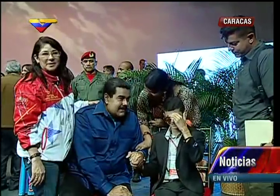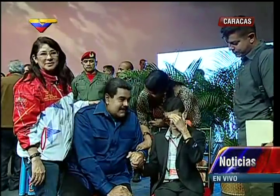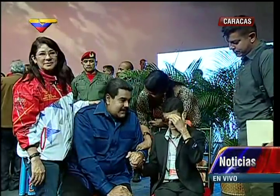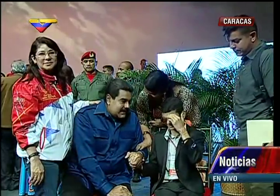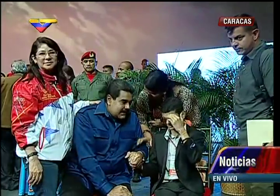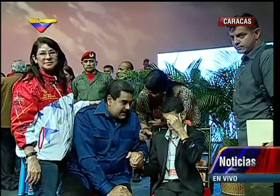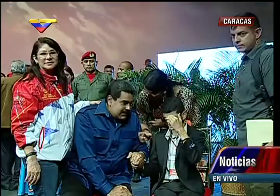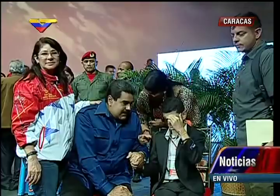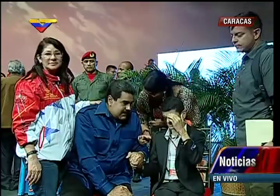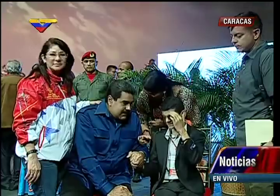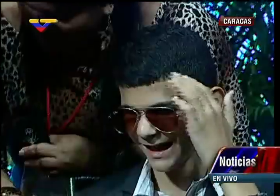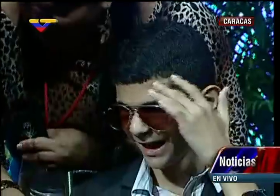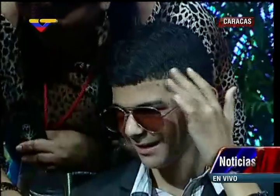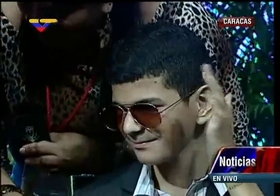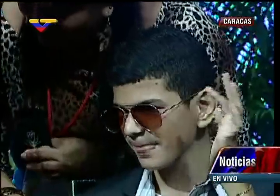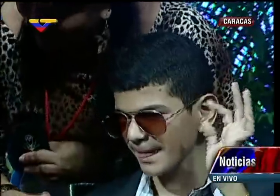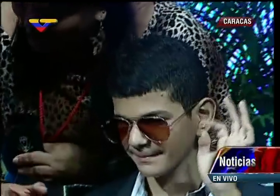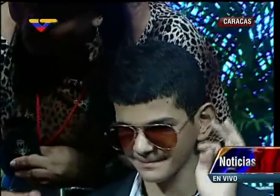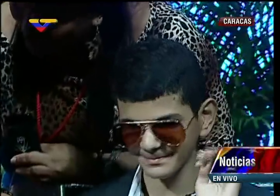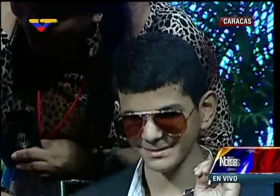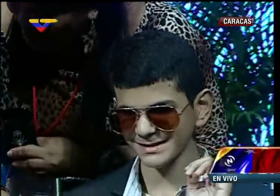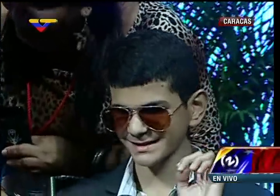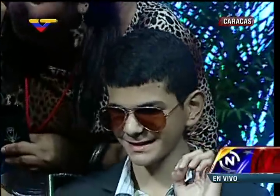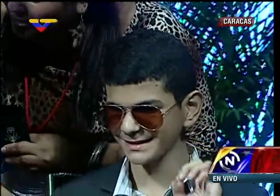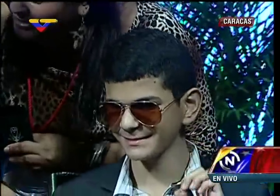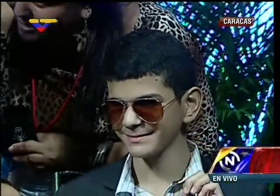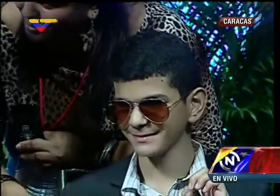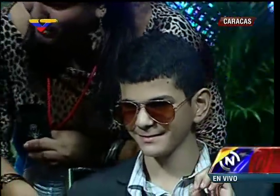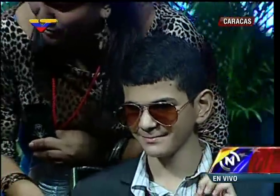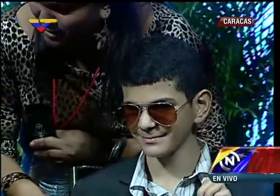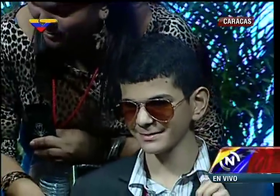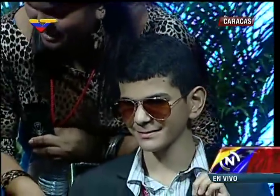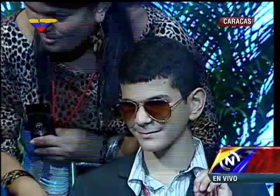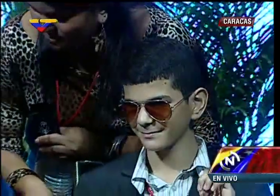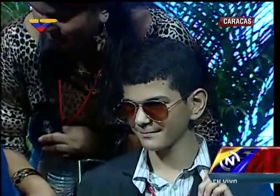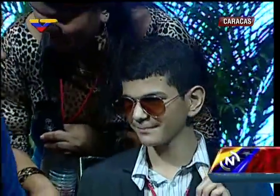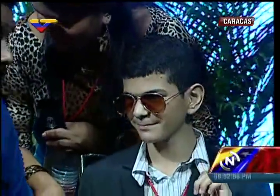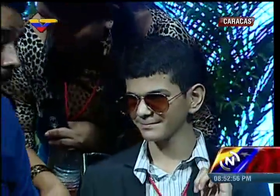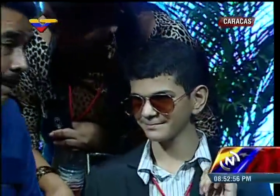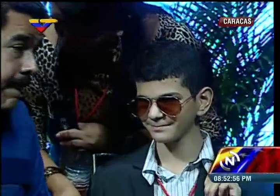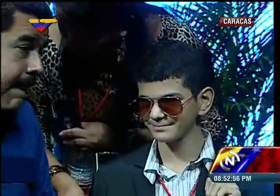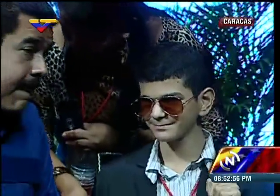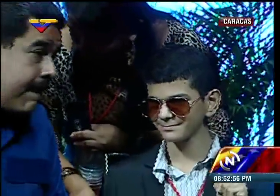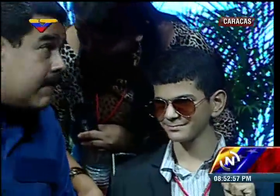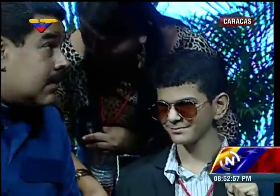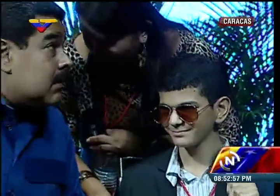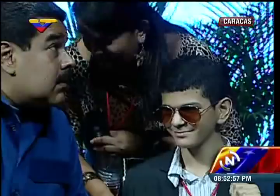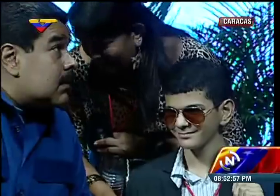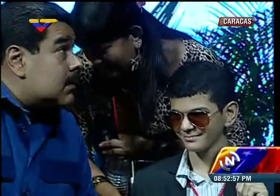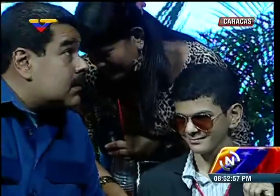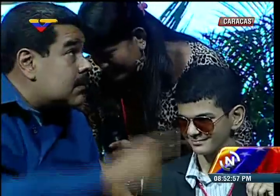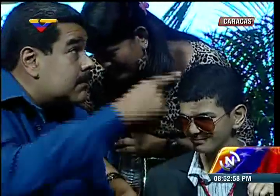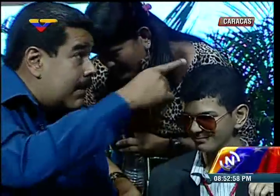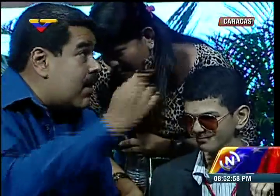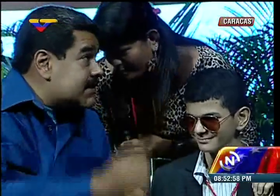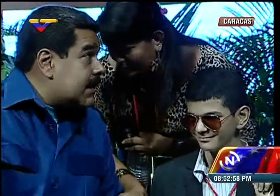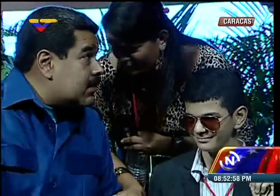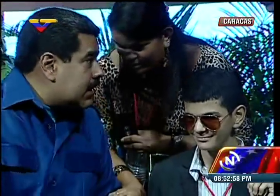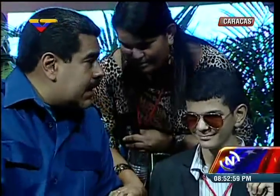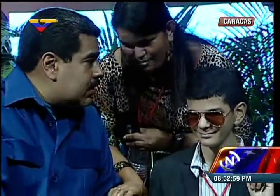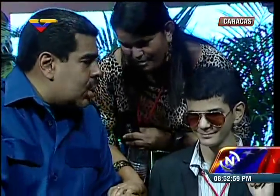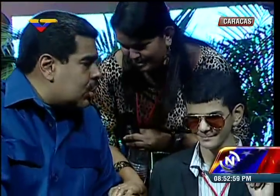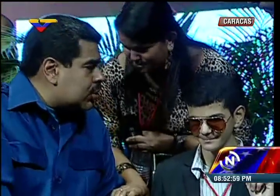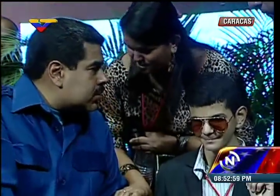marcha antiimperialista cuando se cumplen 12 años de la declaratoria del carácter antiimperialista de la